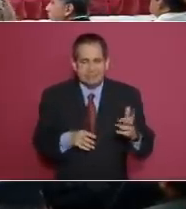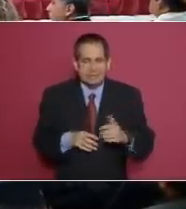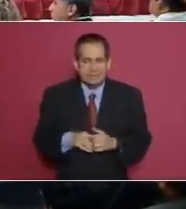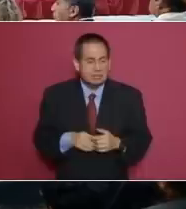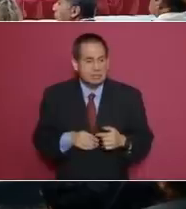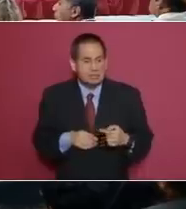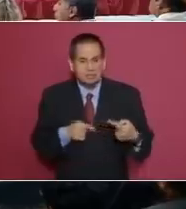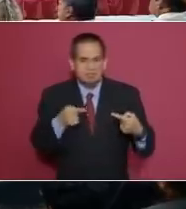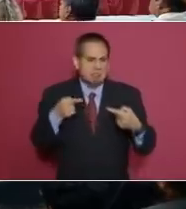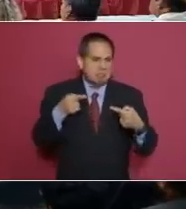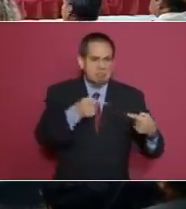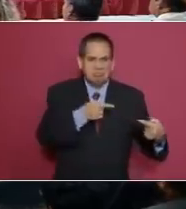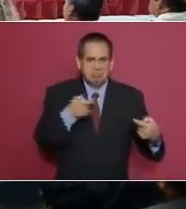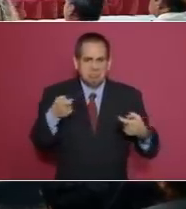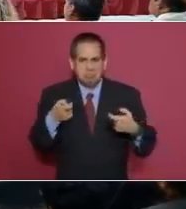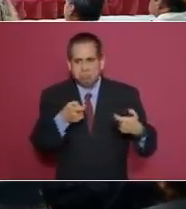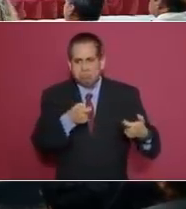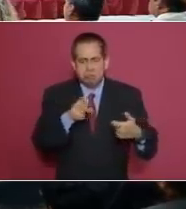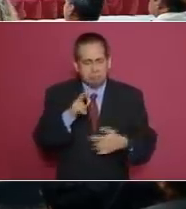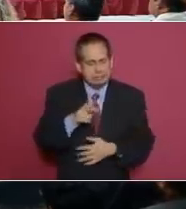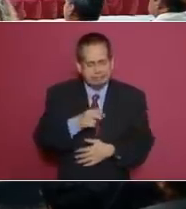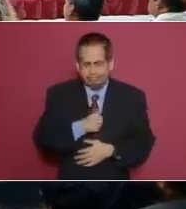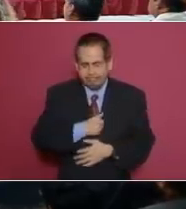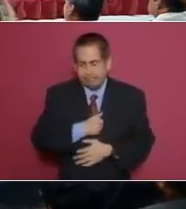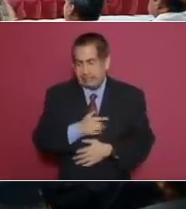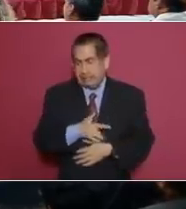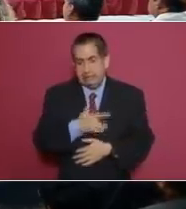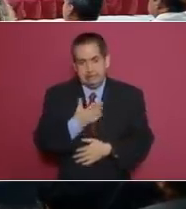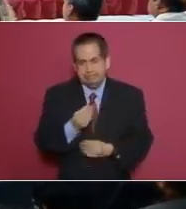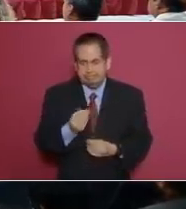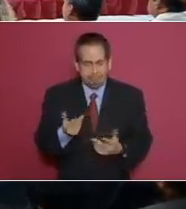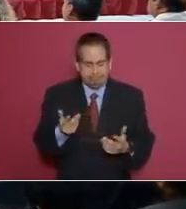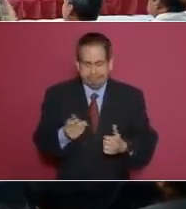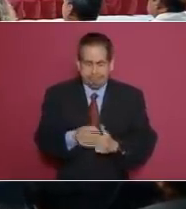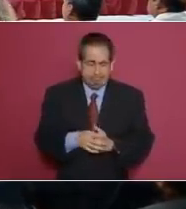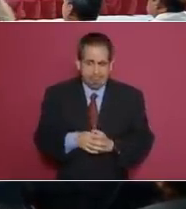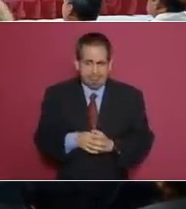dio un enfrentamiento, lo lamento mucho,